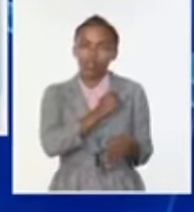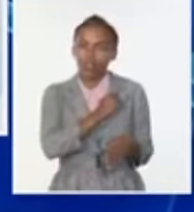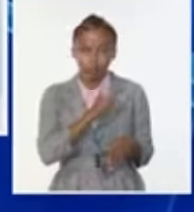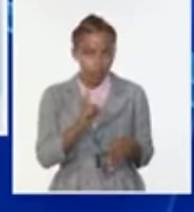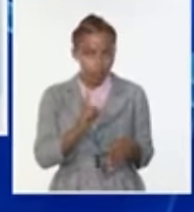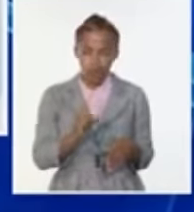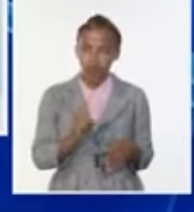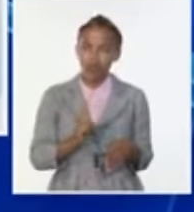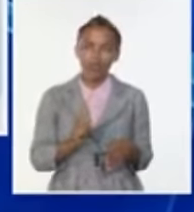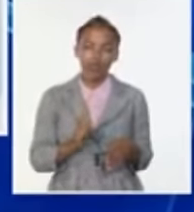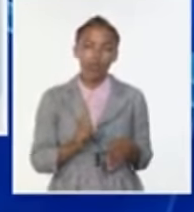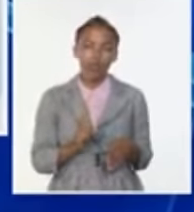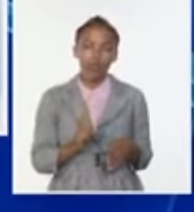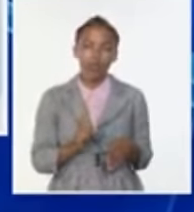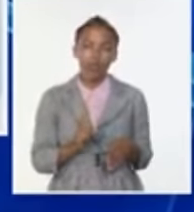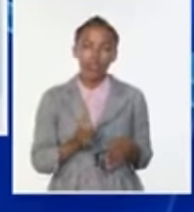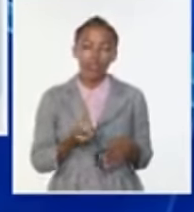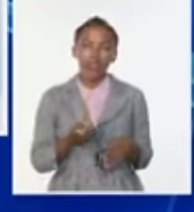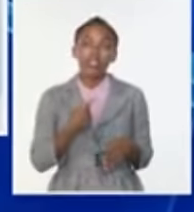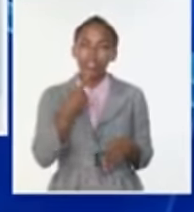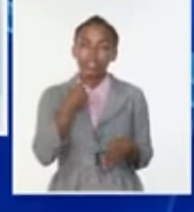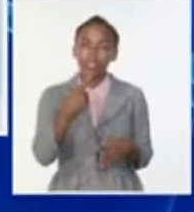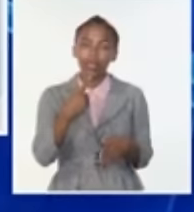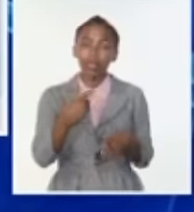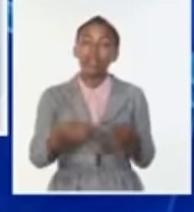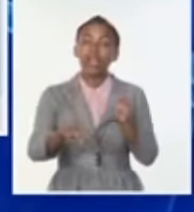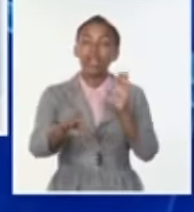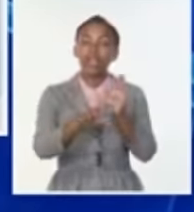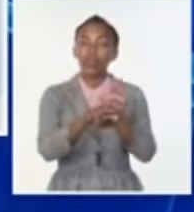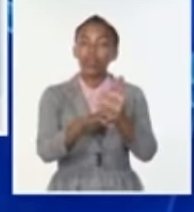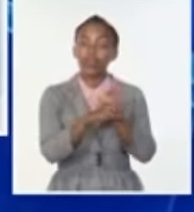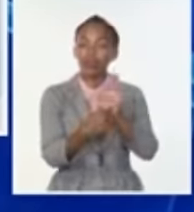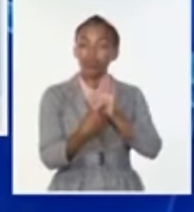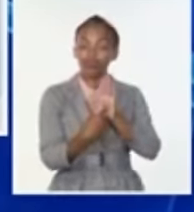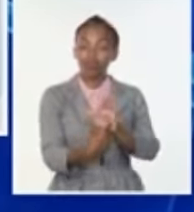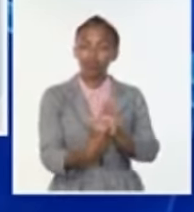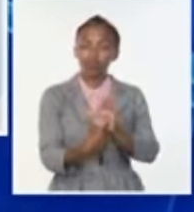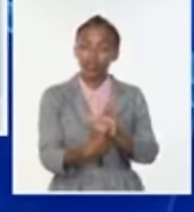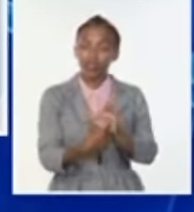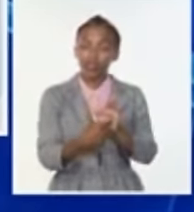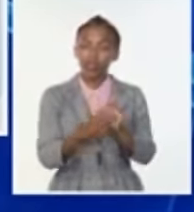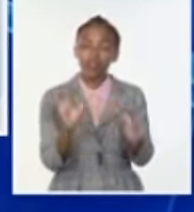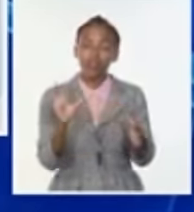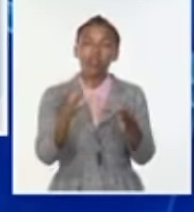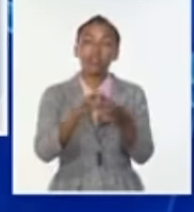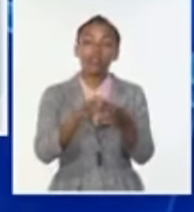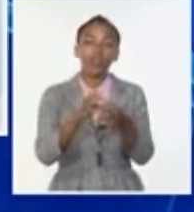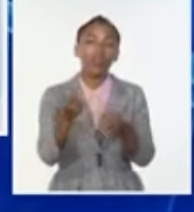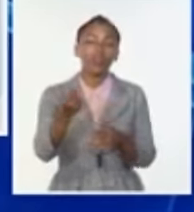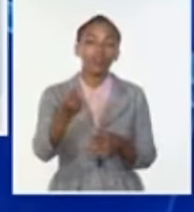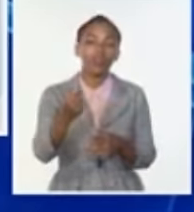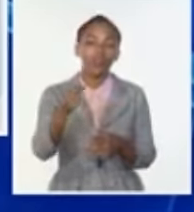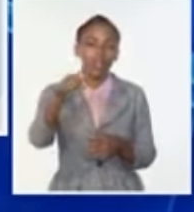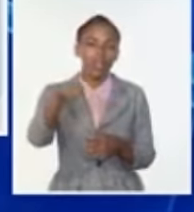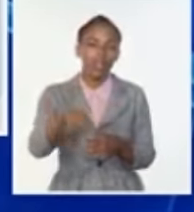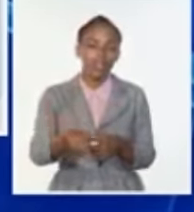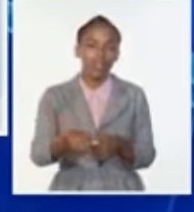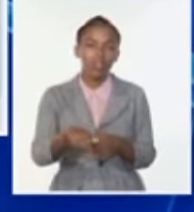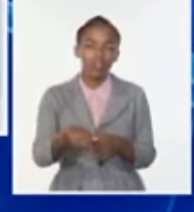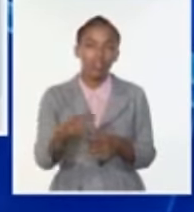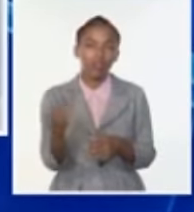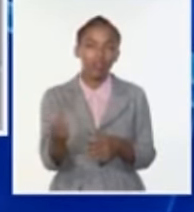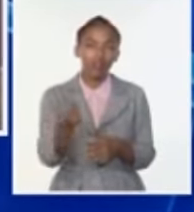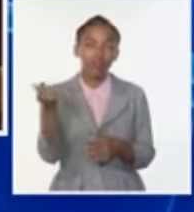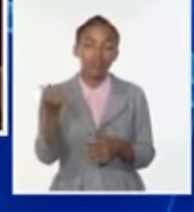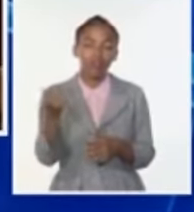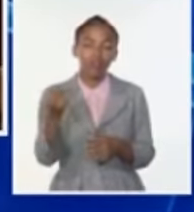Ratificamos lo que está en la Constitución sobre los actores económicos. Ratificamos que esto no es la improvisación de un acuerdo